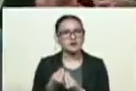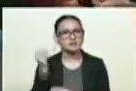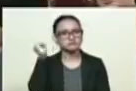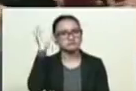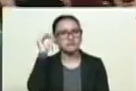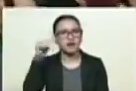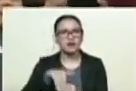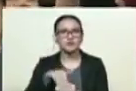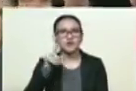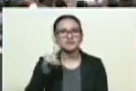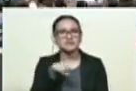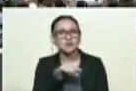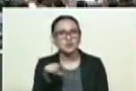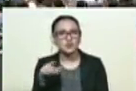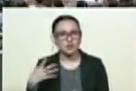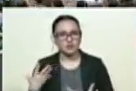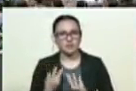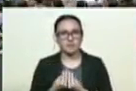electoral?